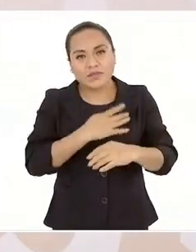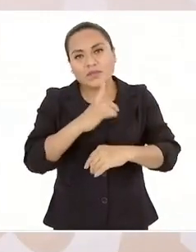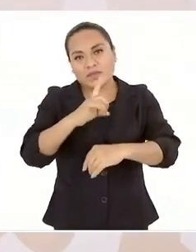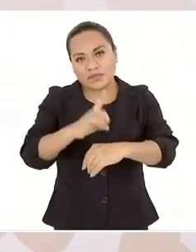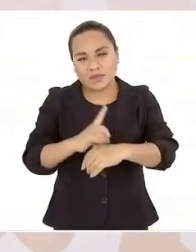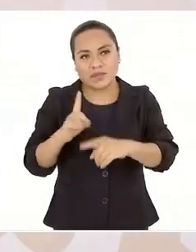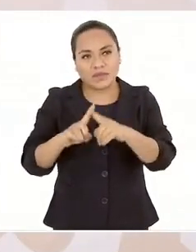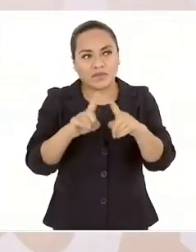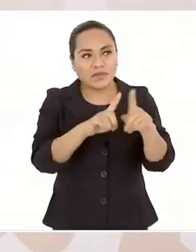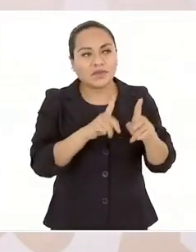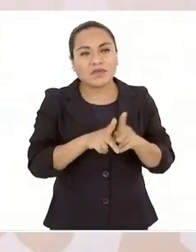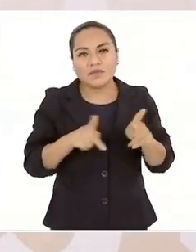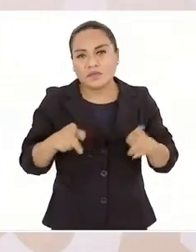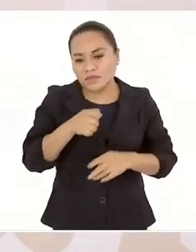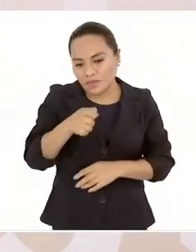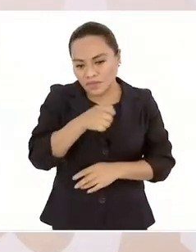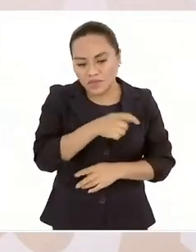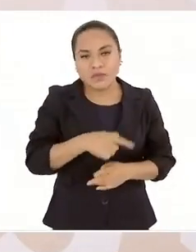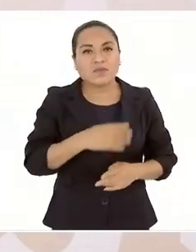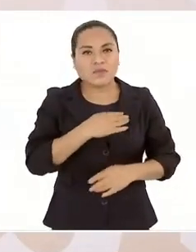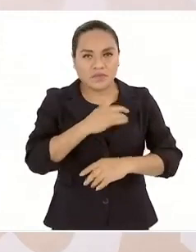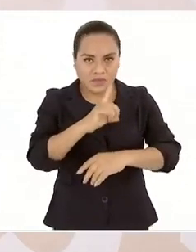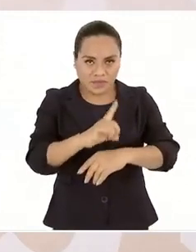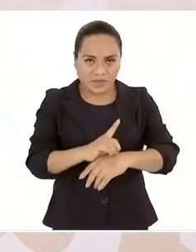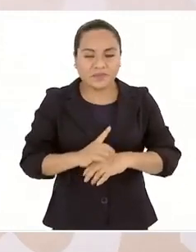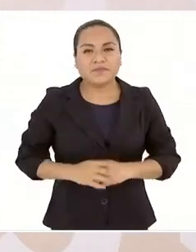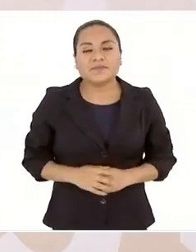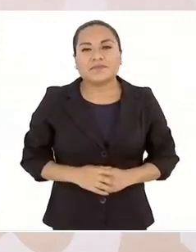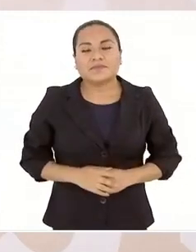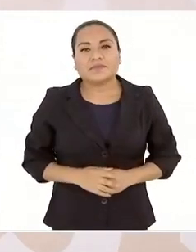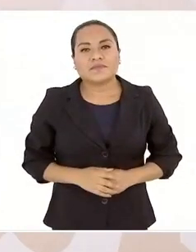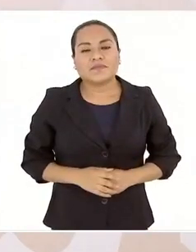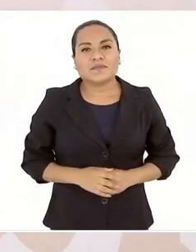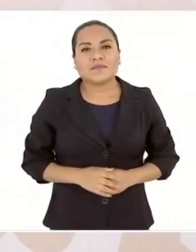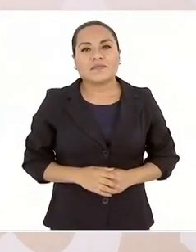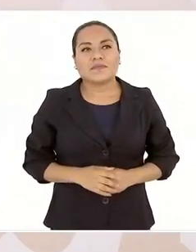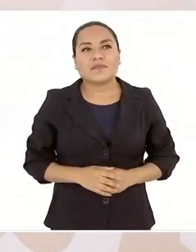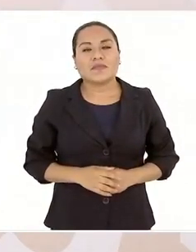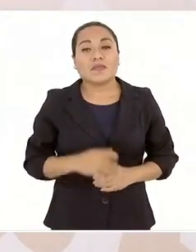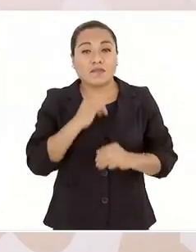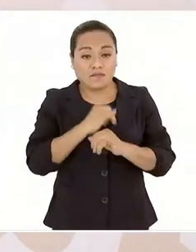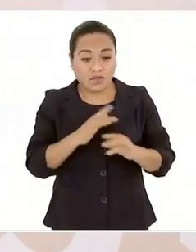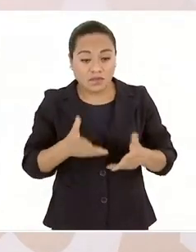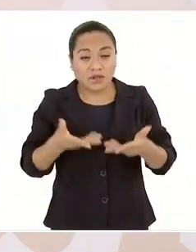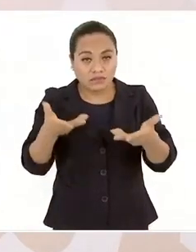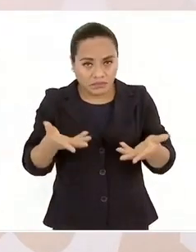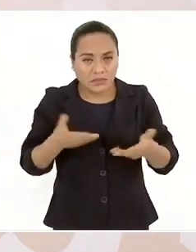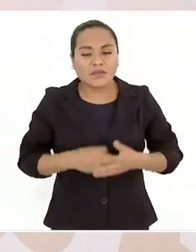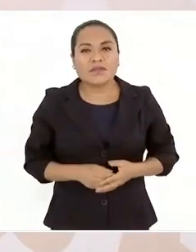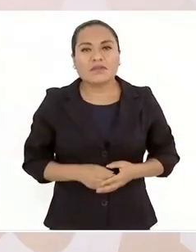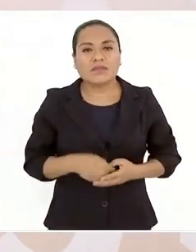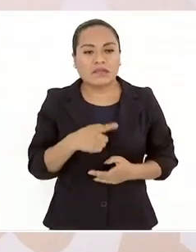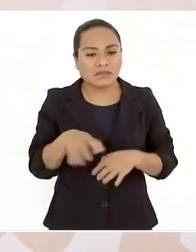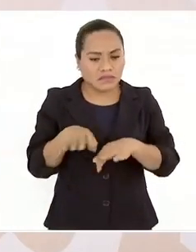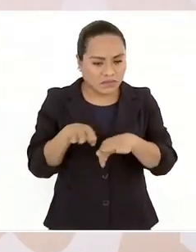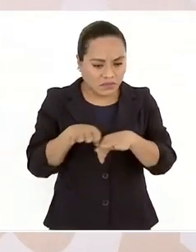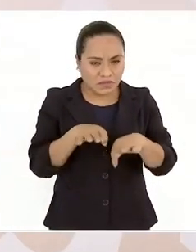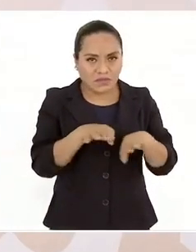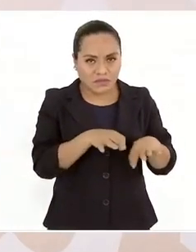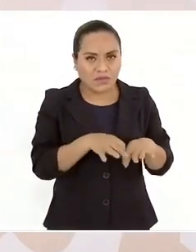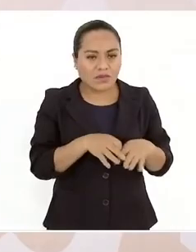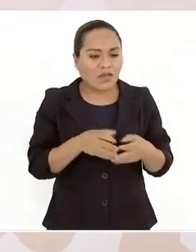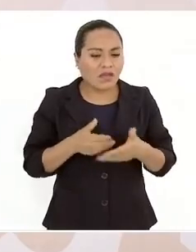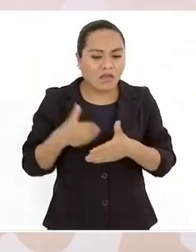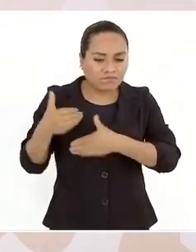los medios de comunicación. Nos han pedido que informemos sobre los trabajos que hemos